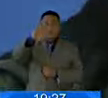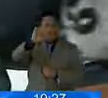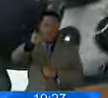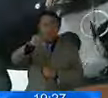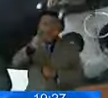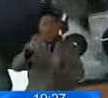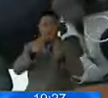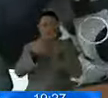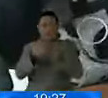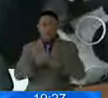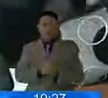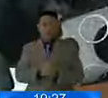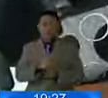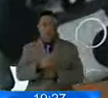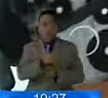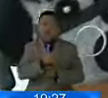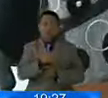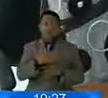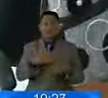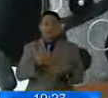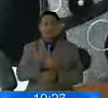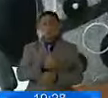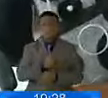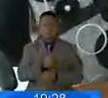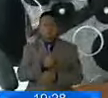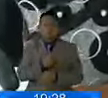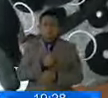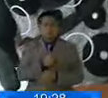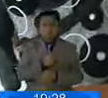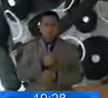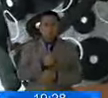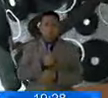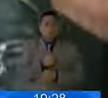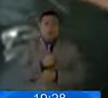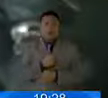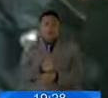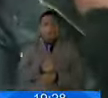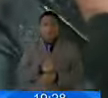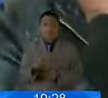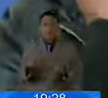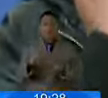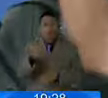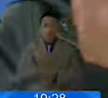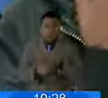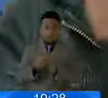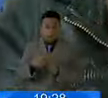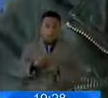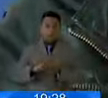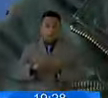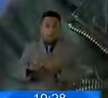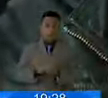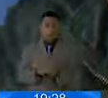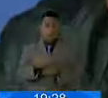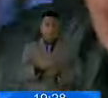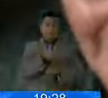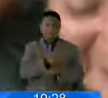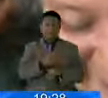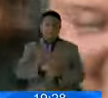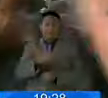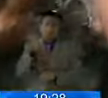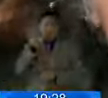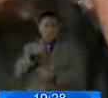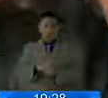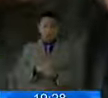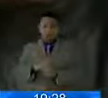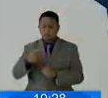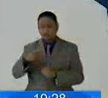familiares. Los nervios se podían palpitar, el corazón latía a mil, esperaba el perdón de su hijo, a quien por razones personales lo dejó encargado a su madre cuando